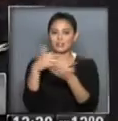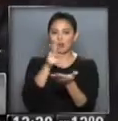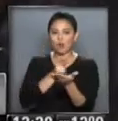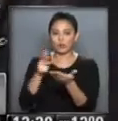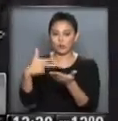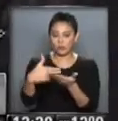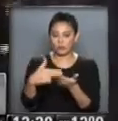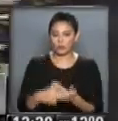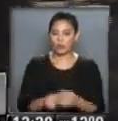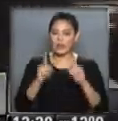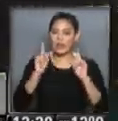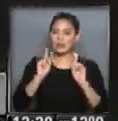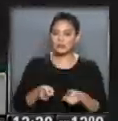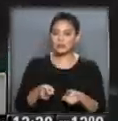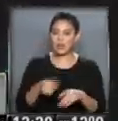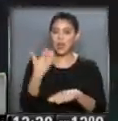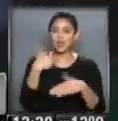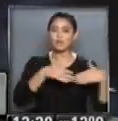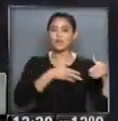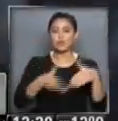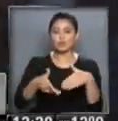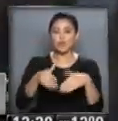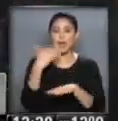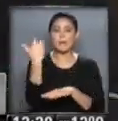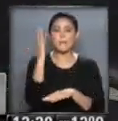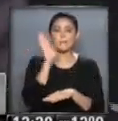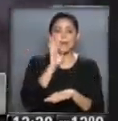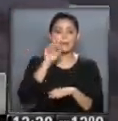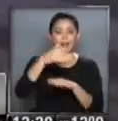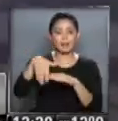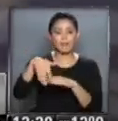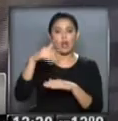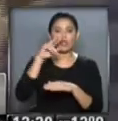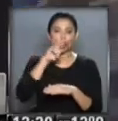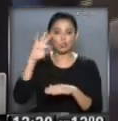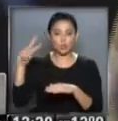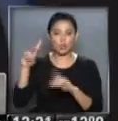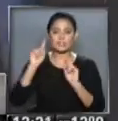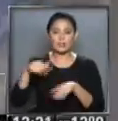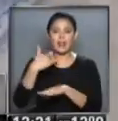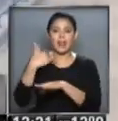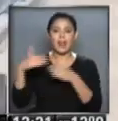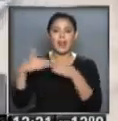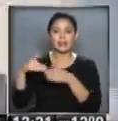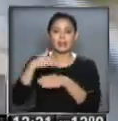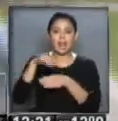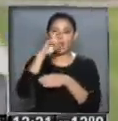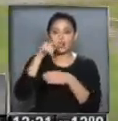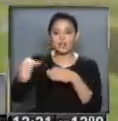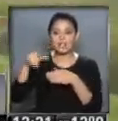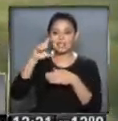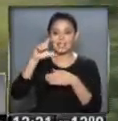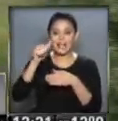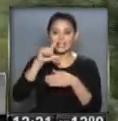de Buenos Aires, también ruta Panamericana y 202, la esquina de Corrientes y Callao, y un reclamo común que comparten